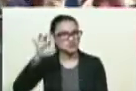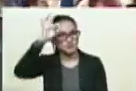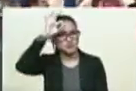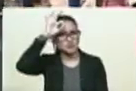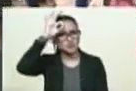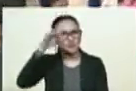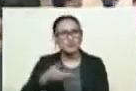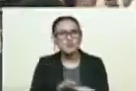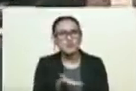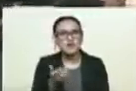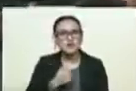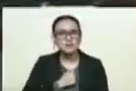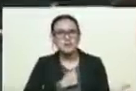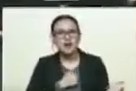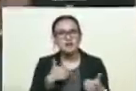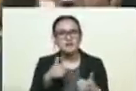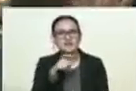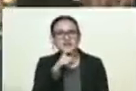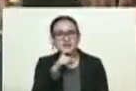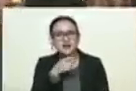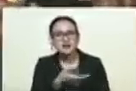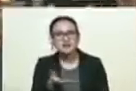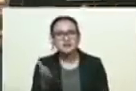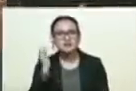¿Quiénes de ustedes bailan bien?